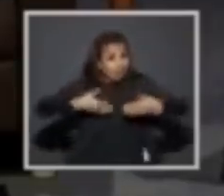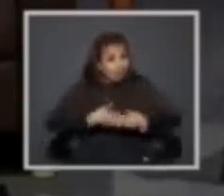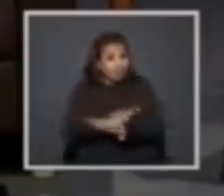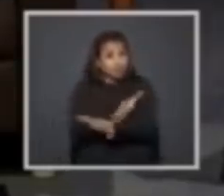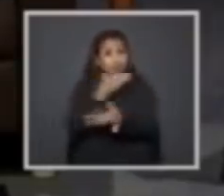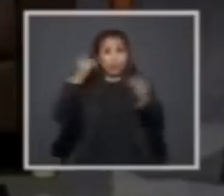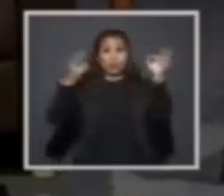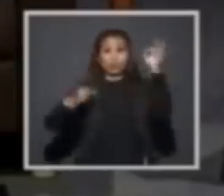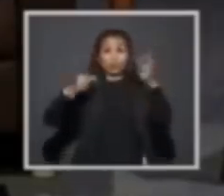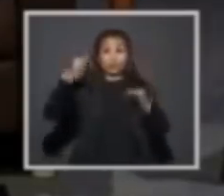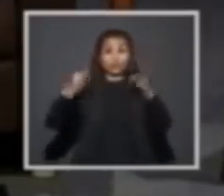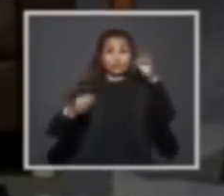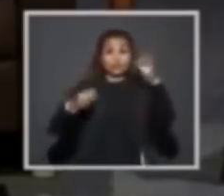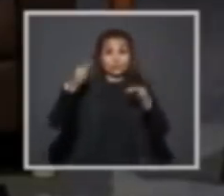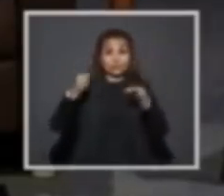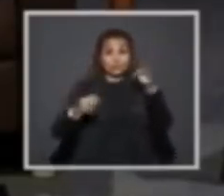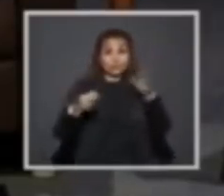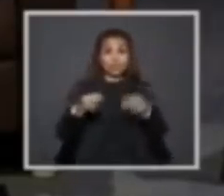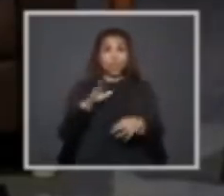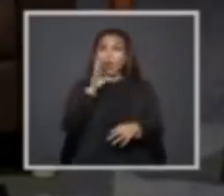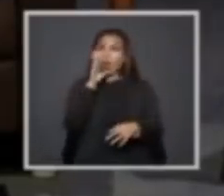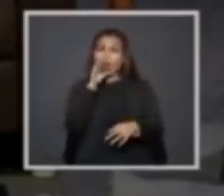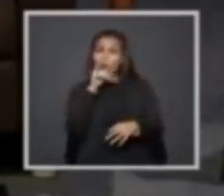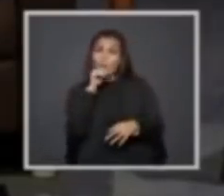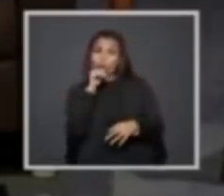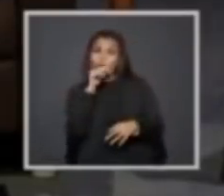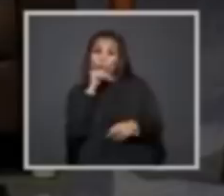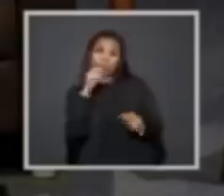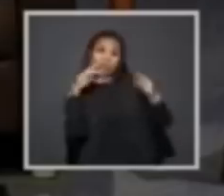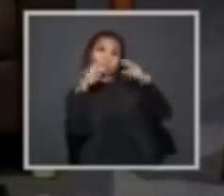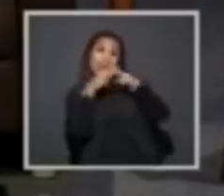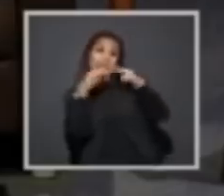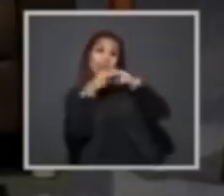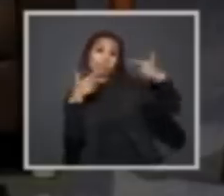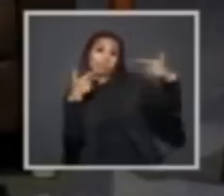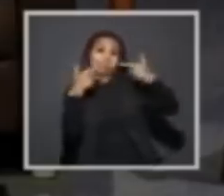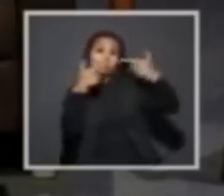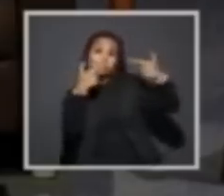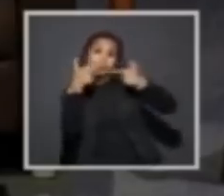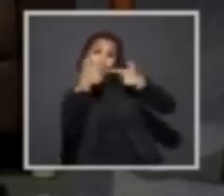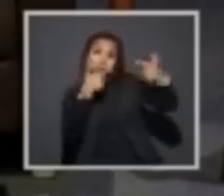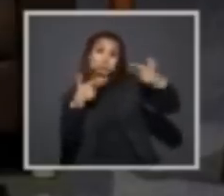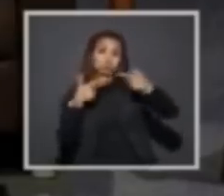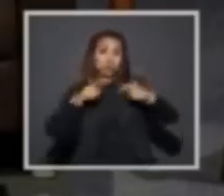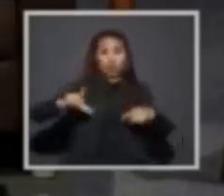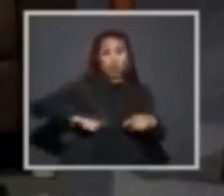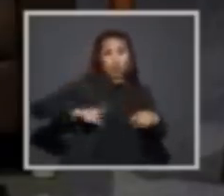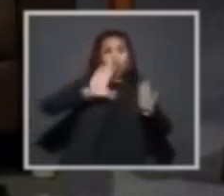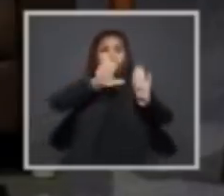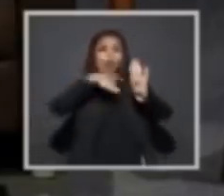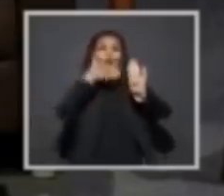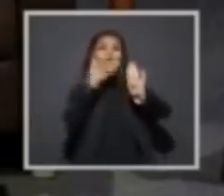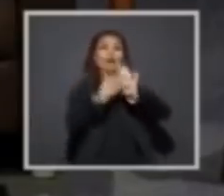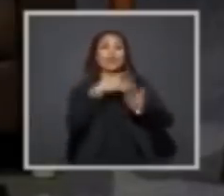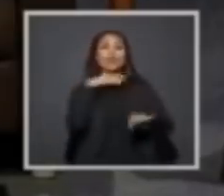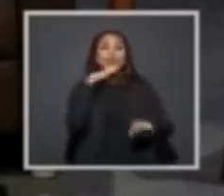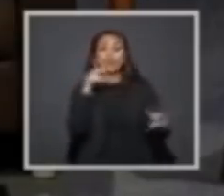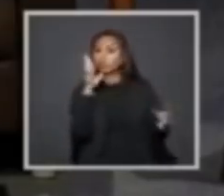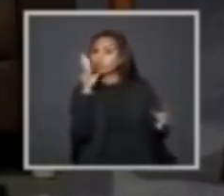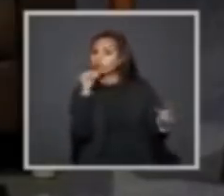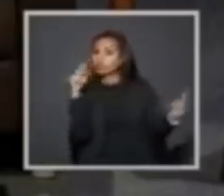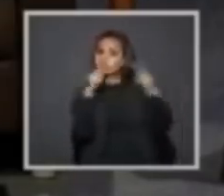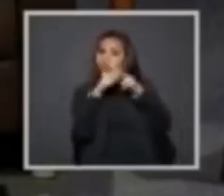dos debates que vienen. Hubo algunas cosas positivas en sus respuestas al bote